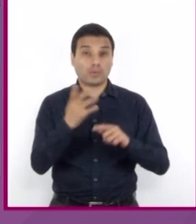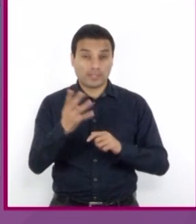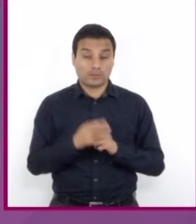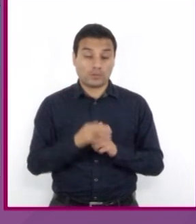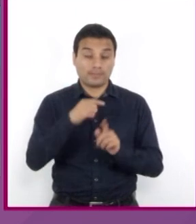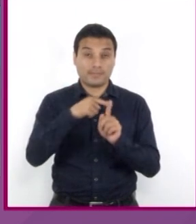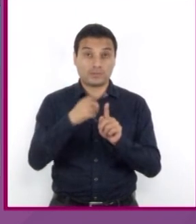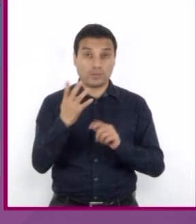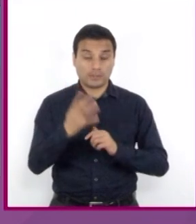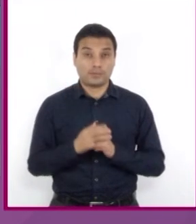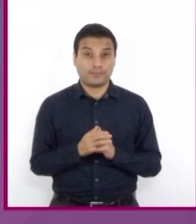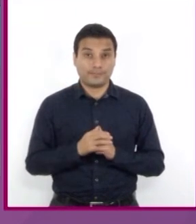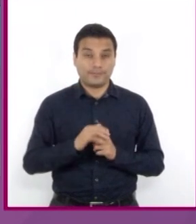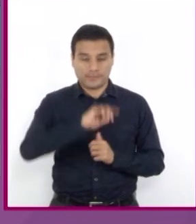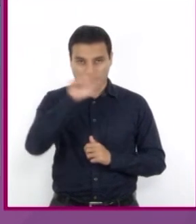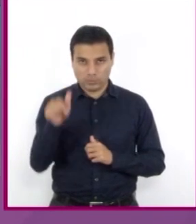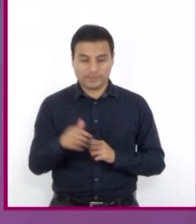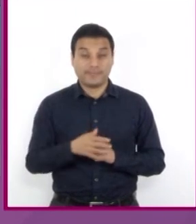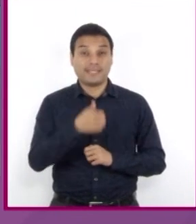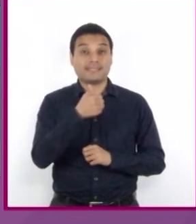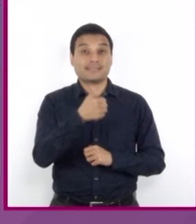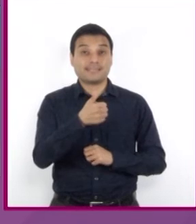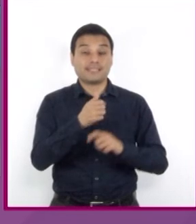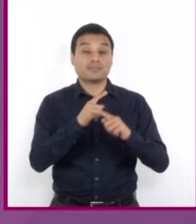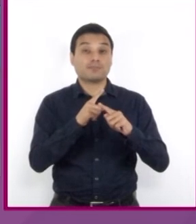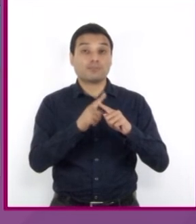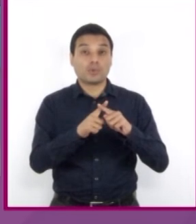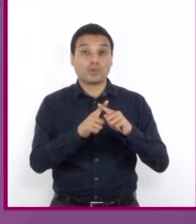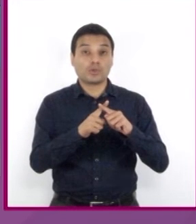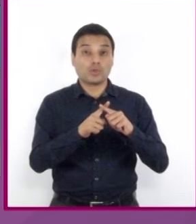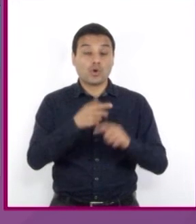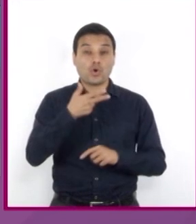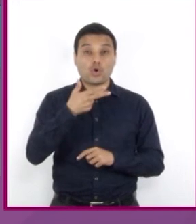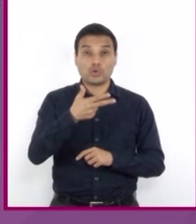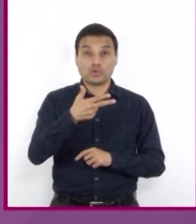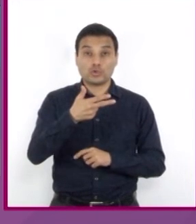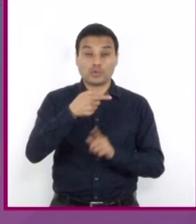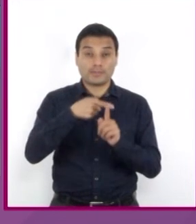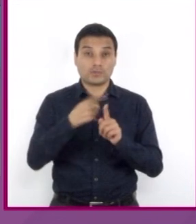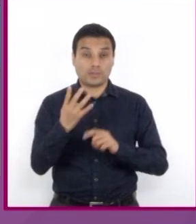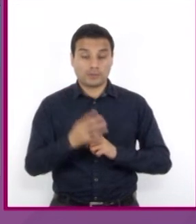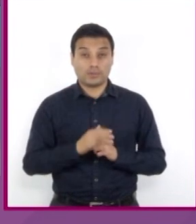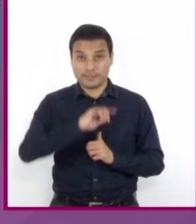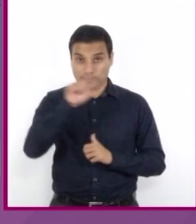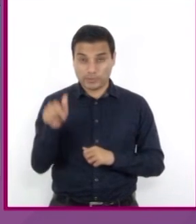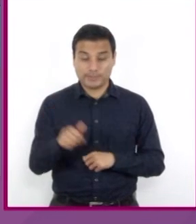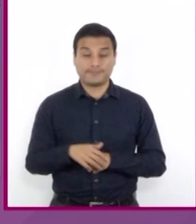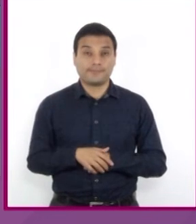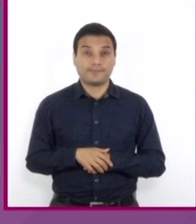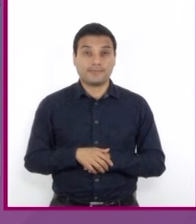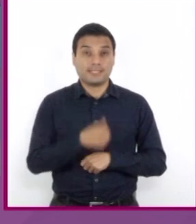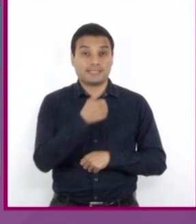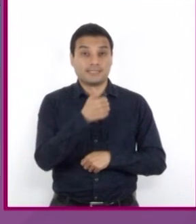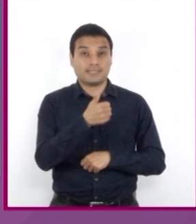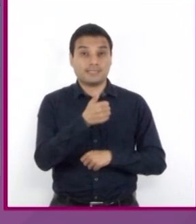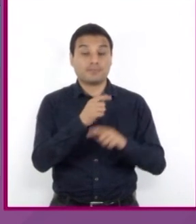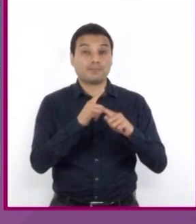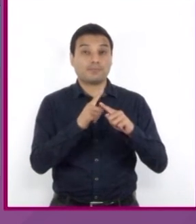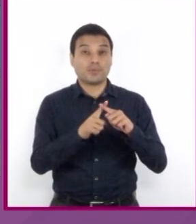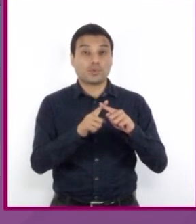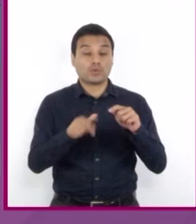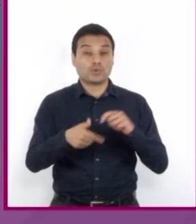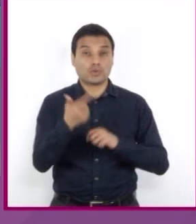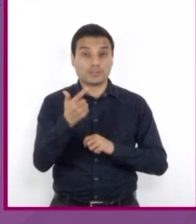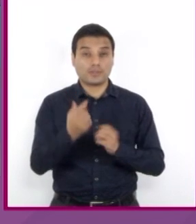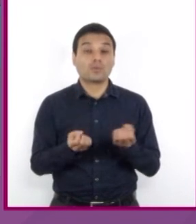más 4, queda 6 por la suma de 8 más 4. Luego obtenemos 6 por